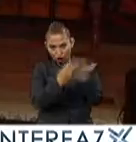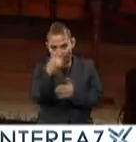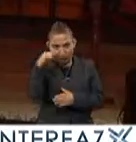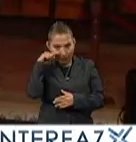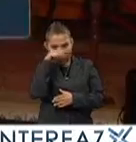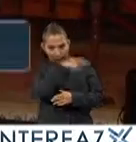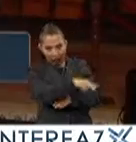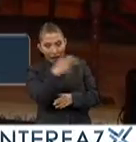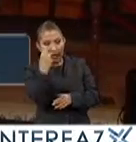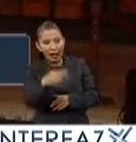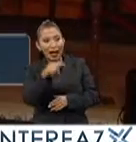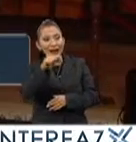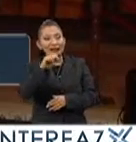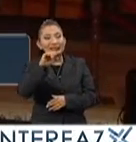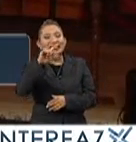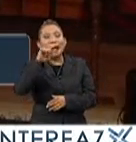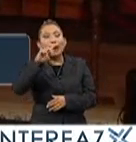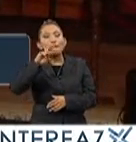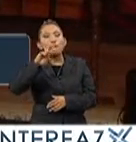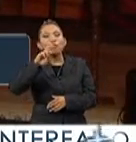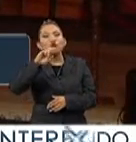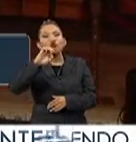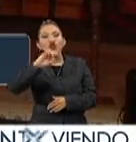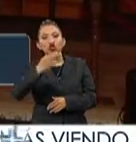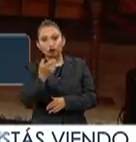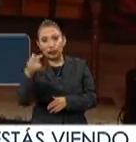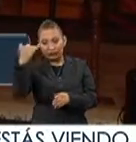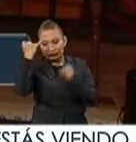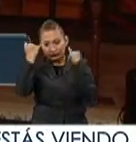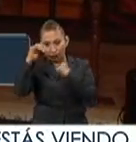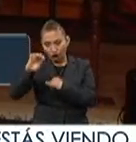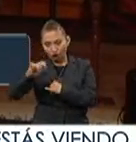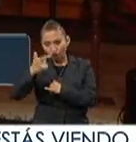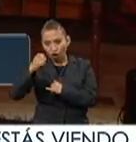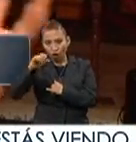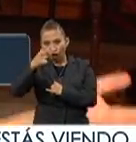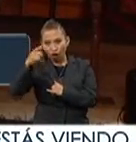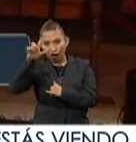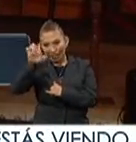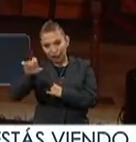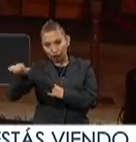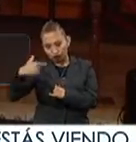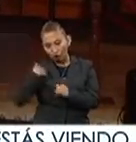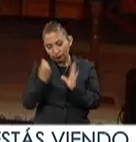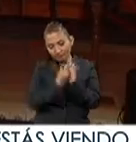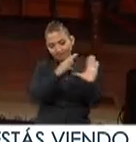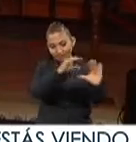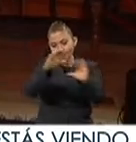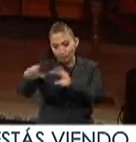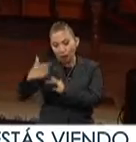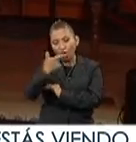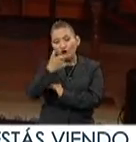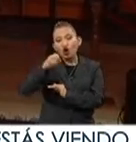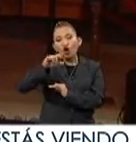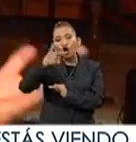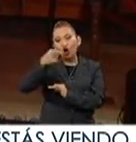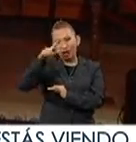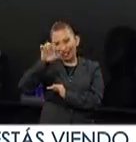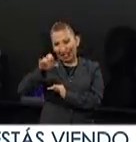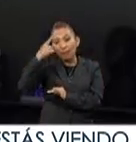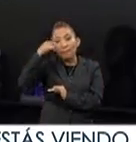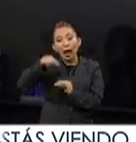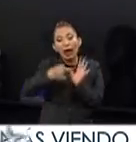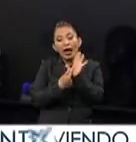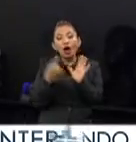viendo se llama Tilt Brush, está desarrollado por Google. Y yo pues bueno, estuve dando capacitación en Google justamente